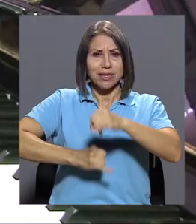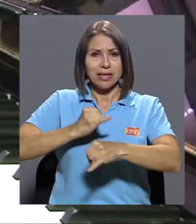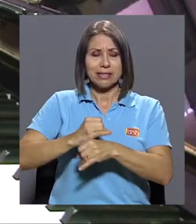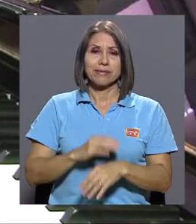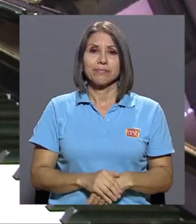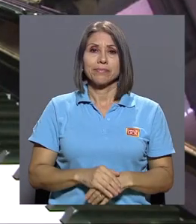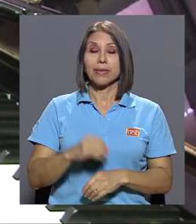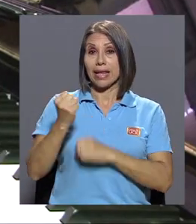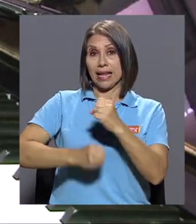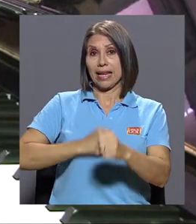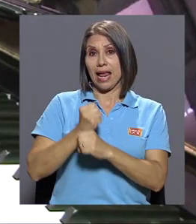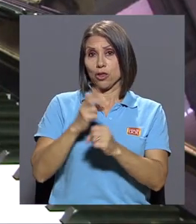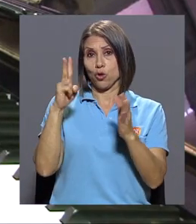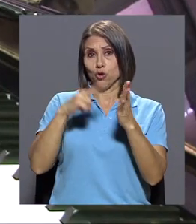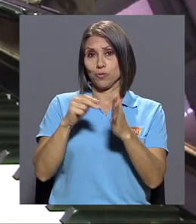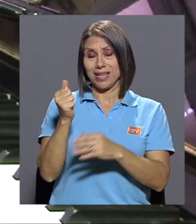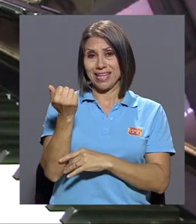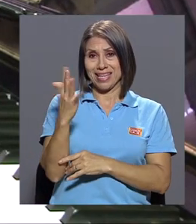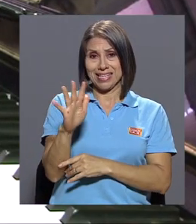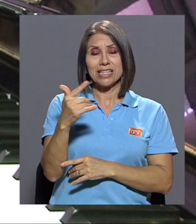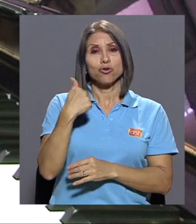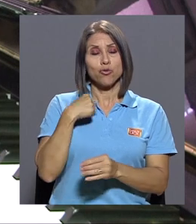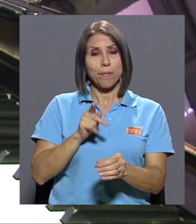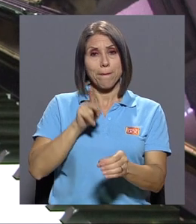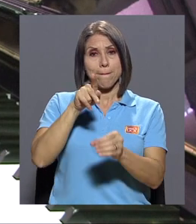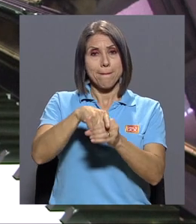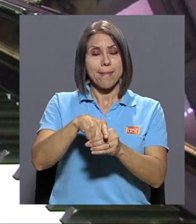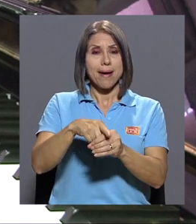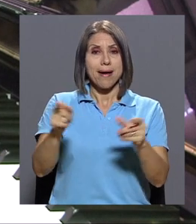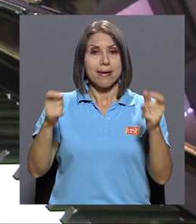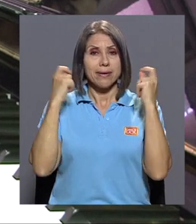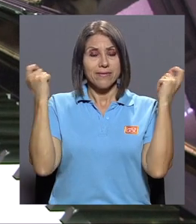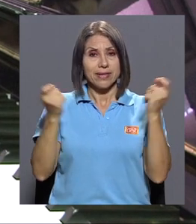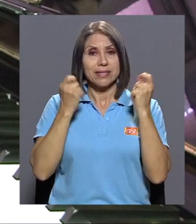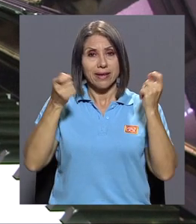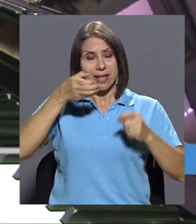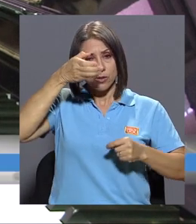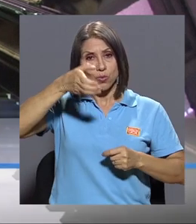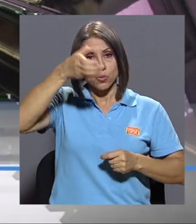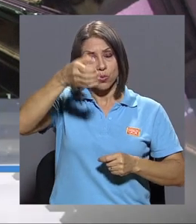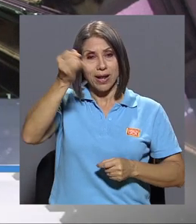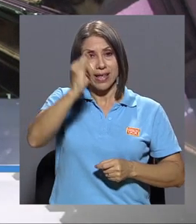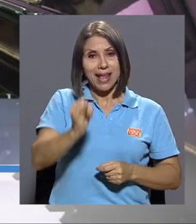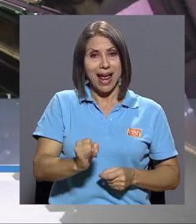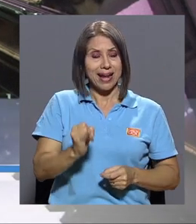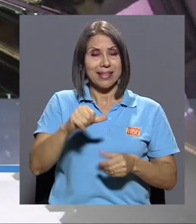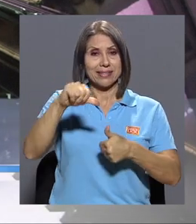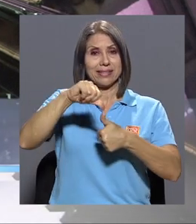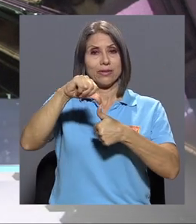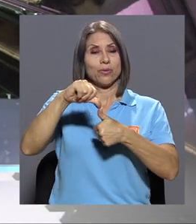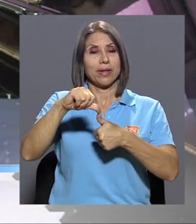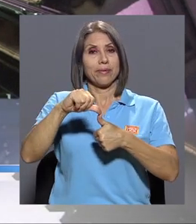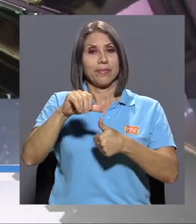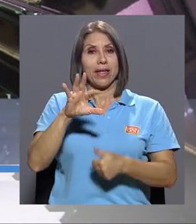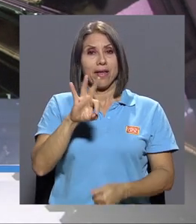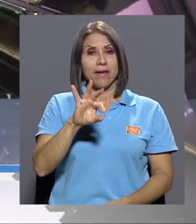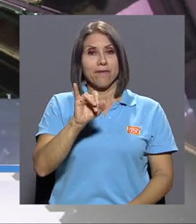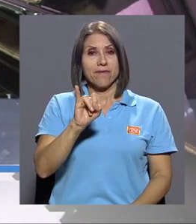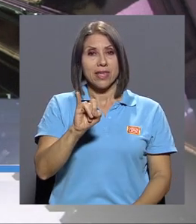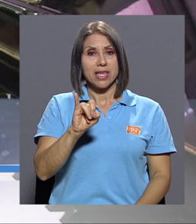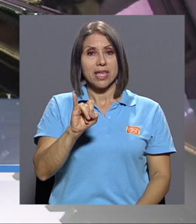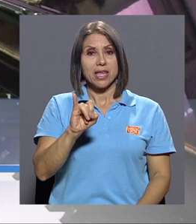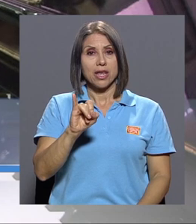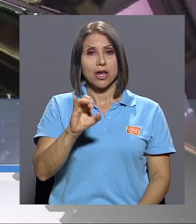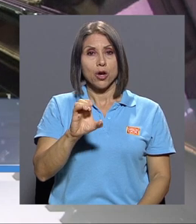en el año 2015 participe en el festival de cultura y arte centroamericano sica